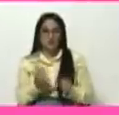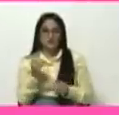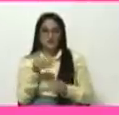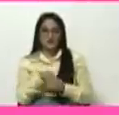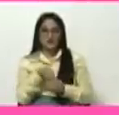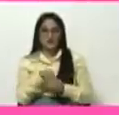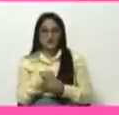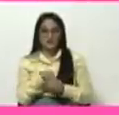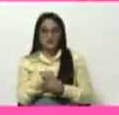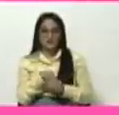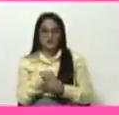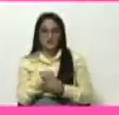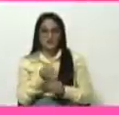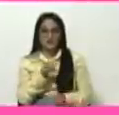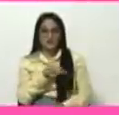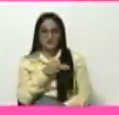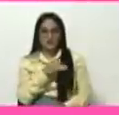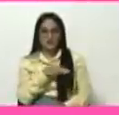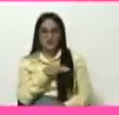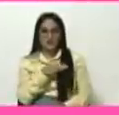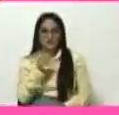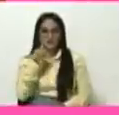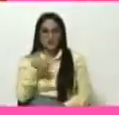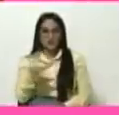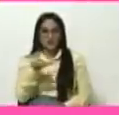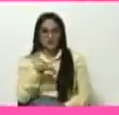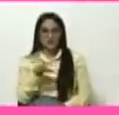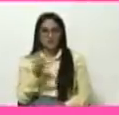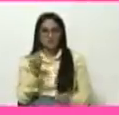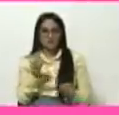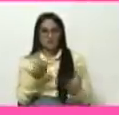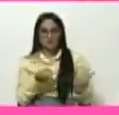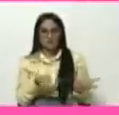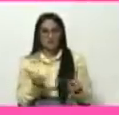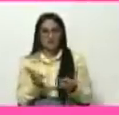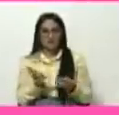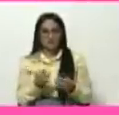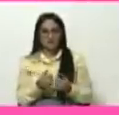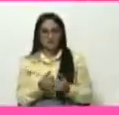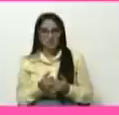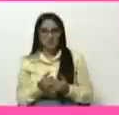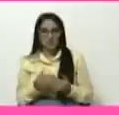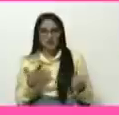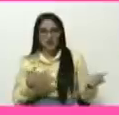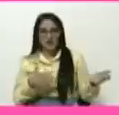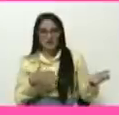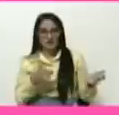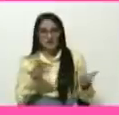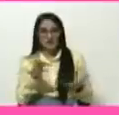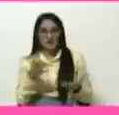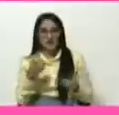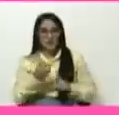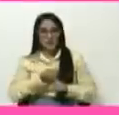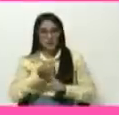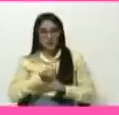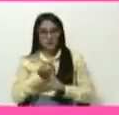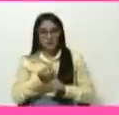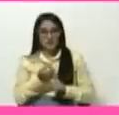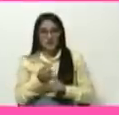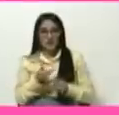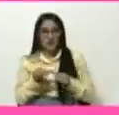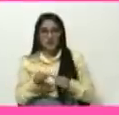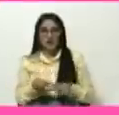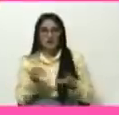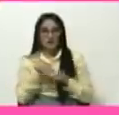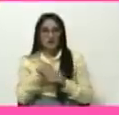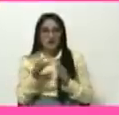interna, la moral del pueblo. Por eso las invitaciones constantes de salir primero a la batalla, a la lucha, y a no quedarnos en la